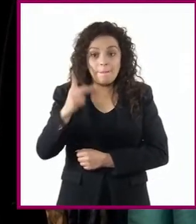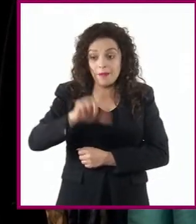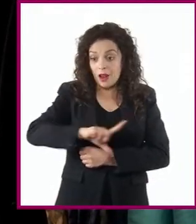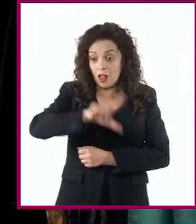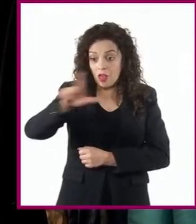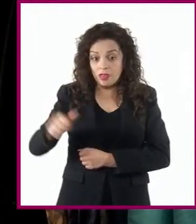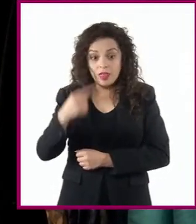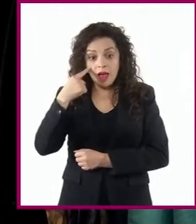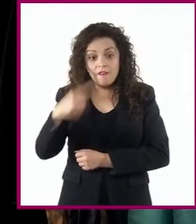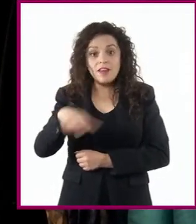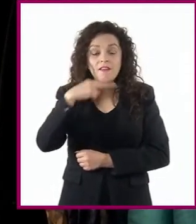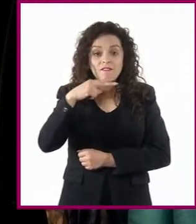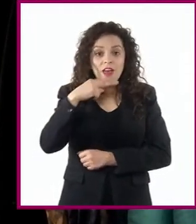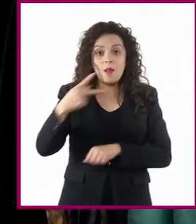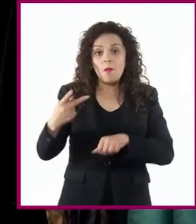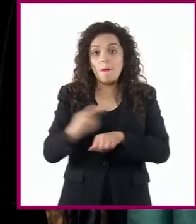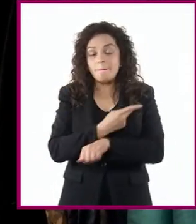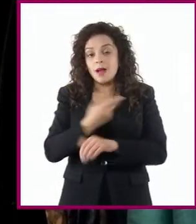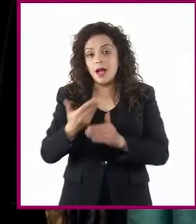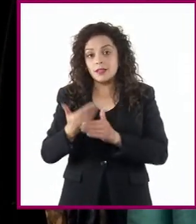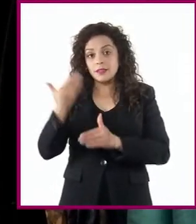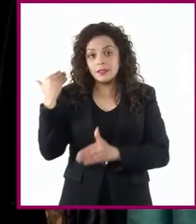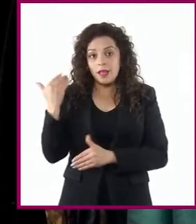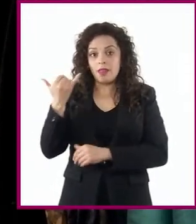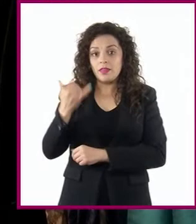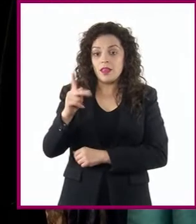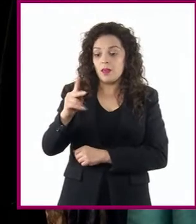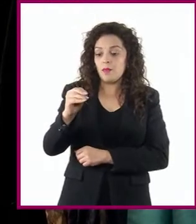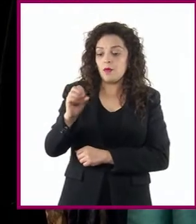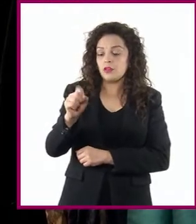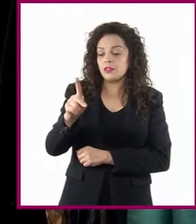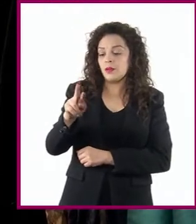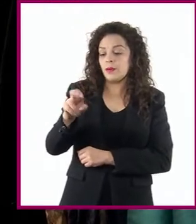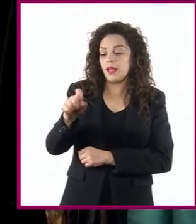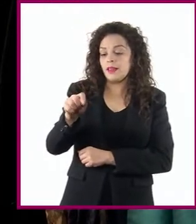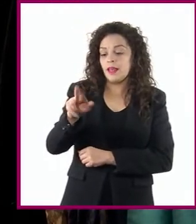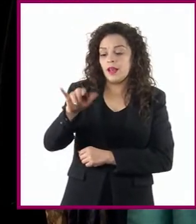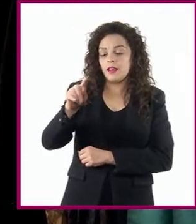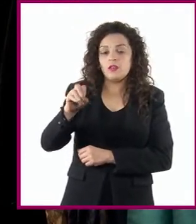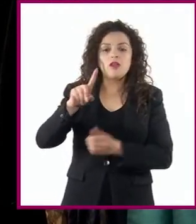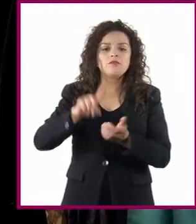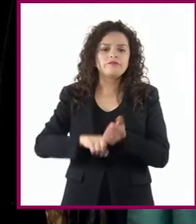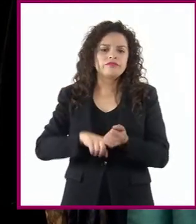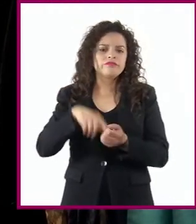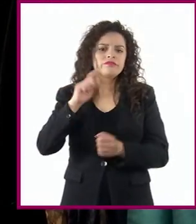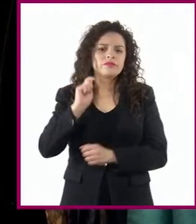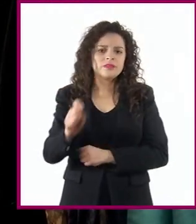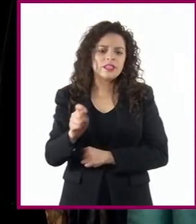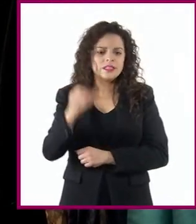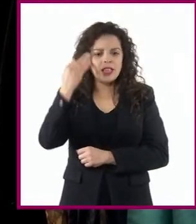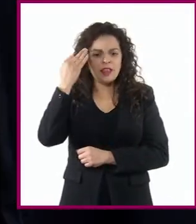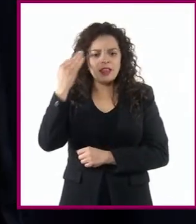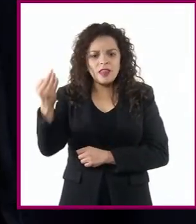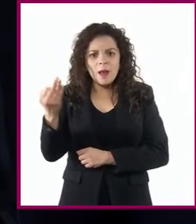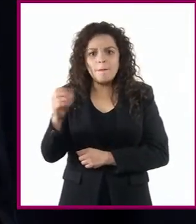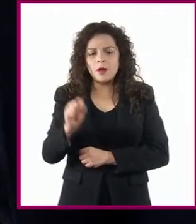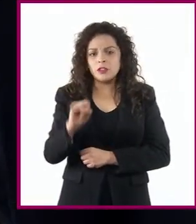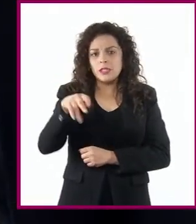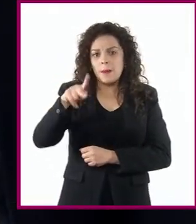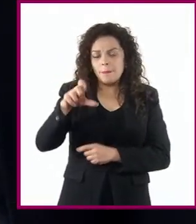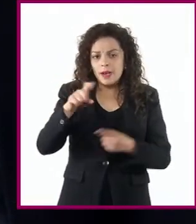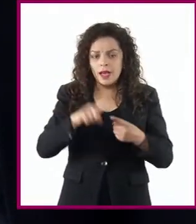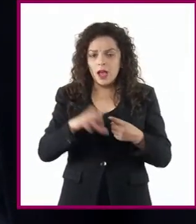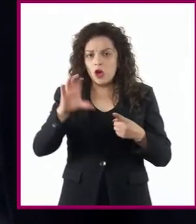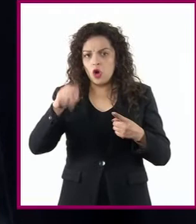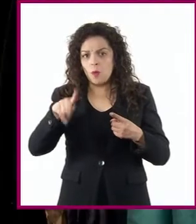los verbos en pasado y pospretérito, ya sea en sus tiempos simples como en sus tiempos compuestos, e